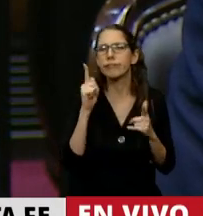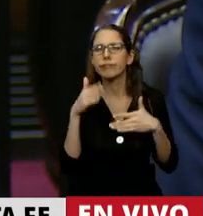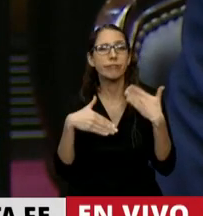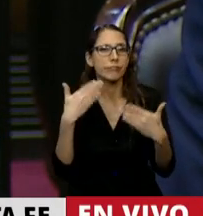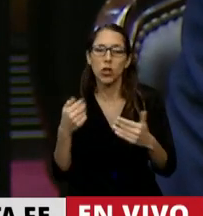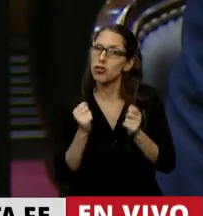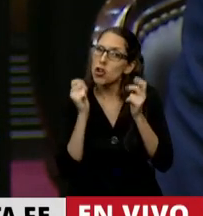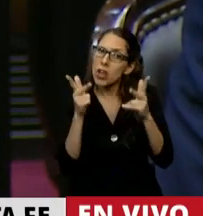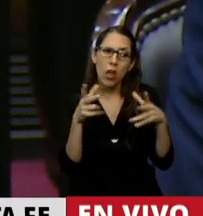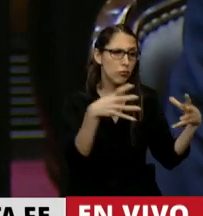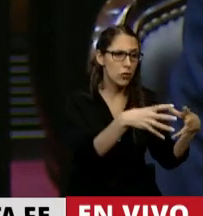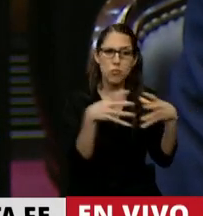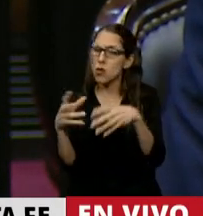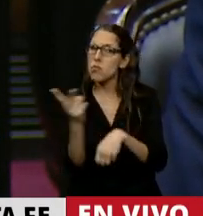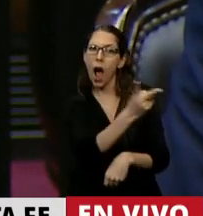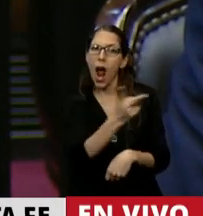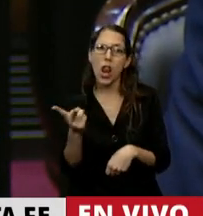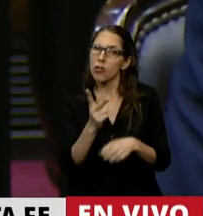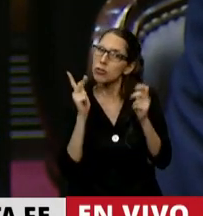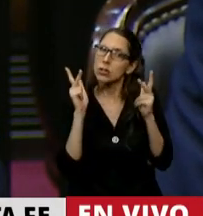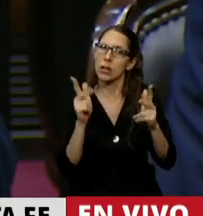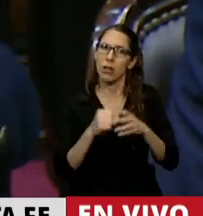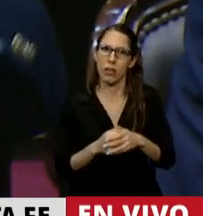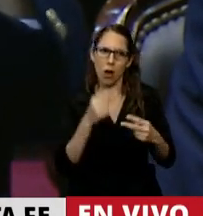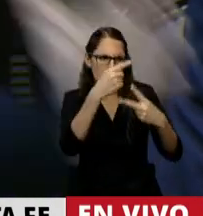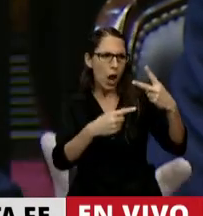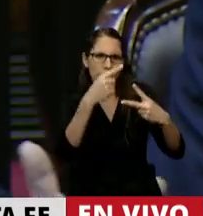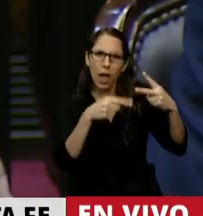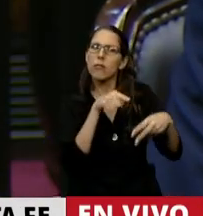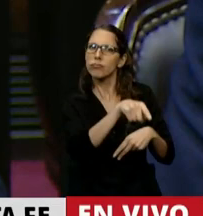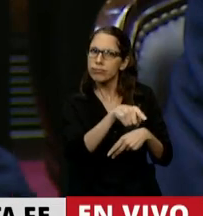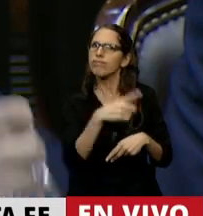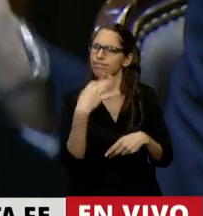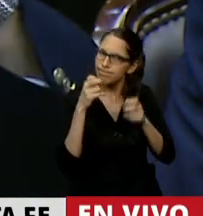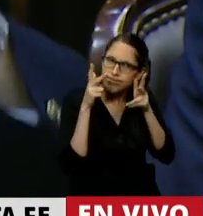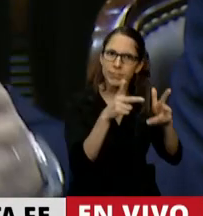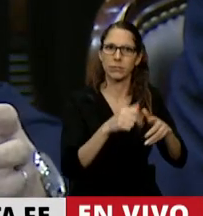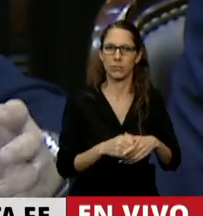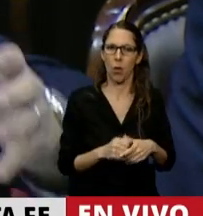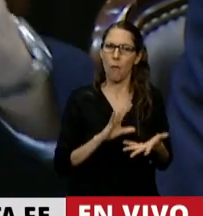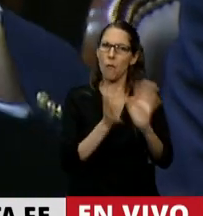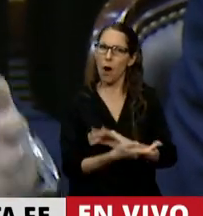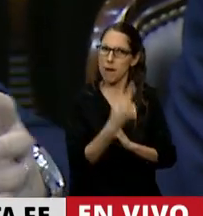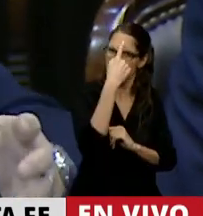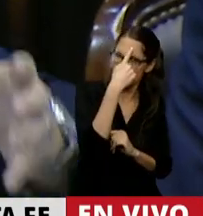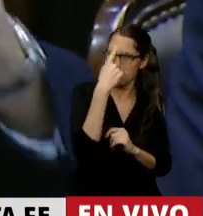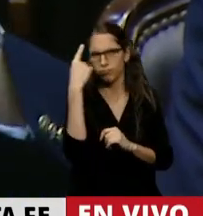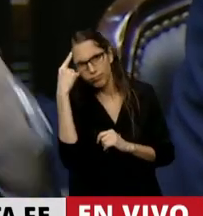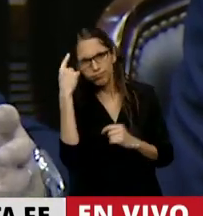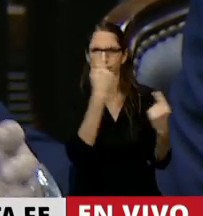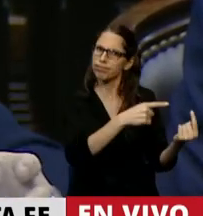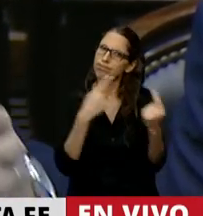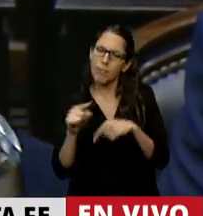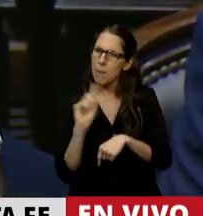de este drama humano que estamos con una posición o con la otra posición intentando honestamente y